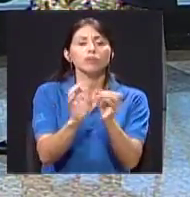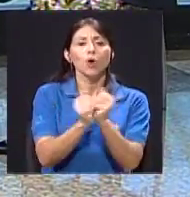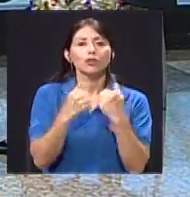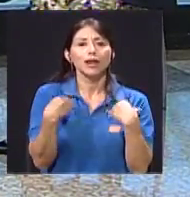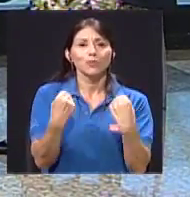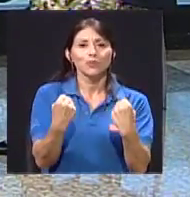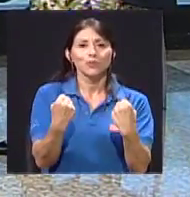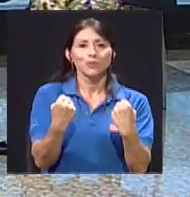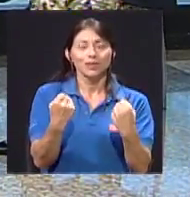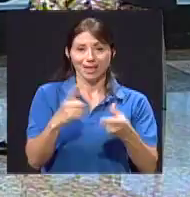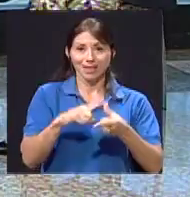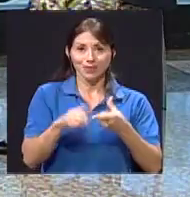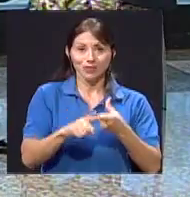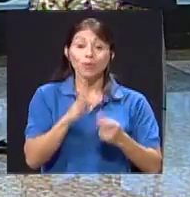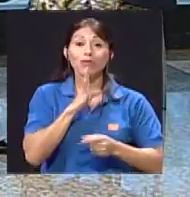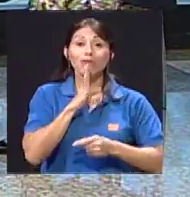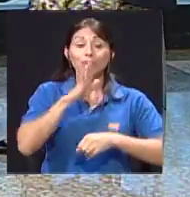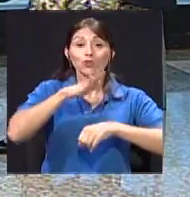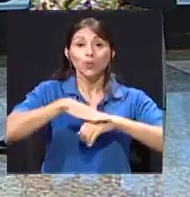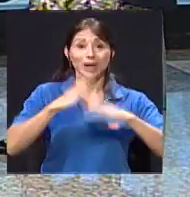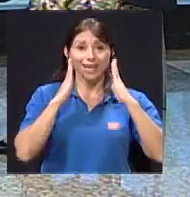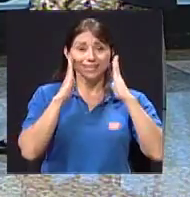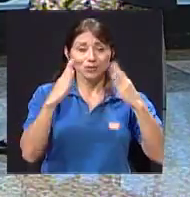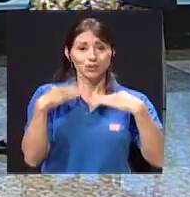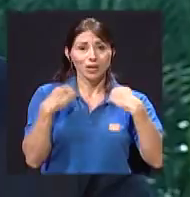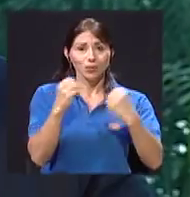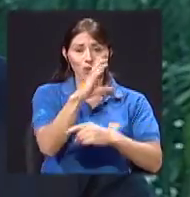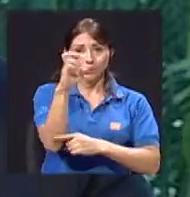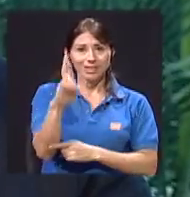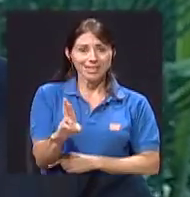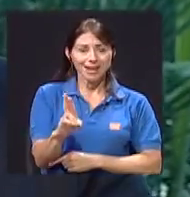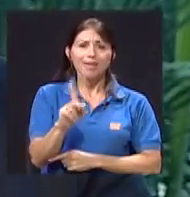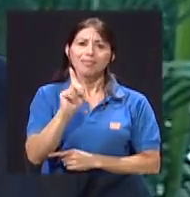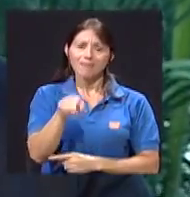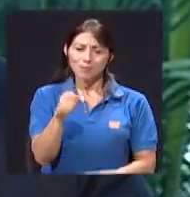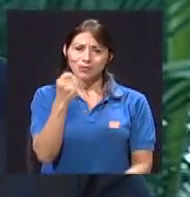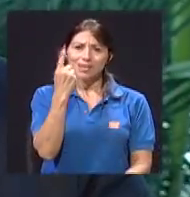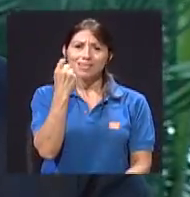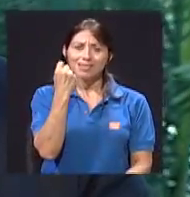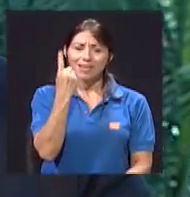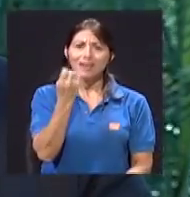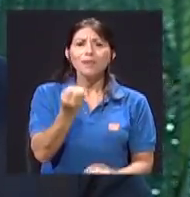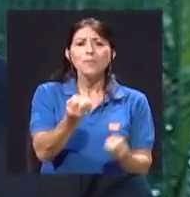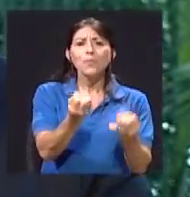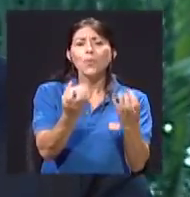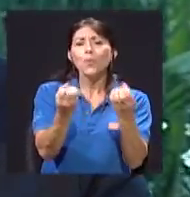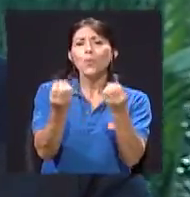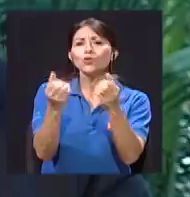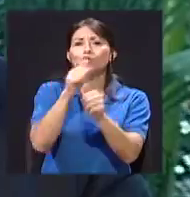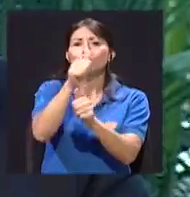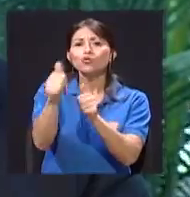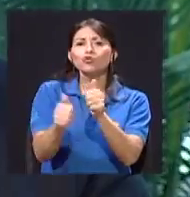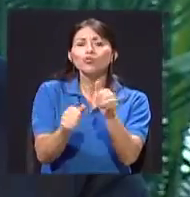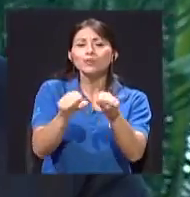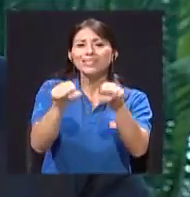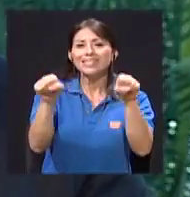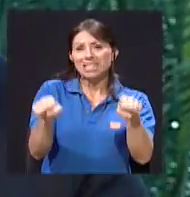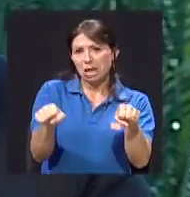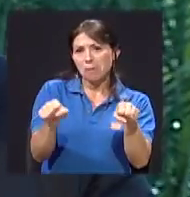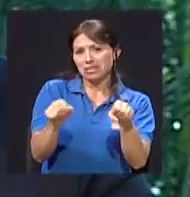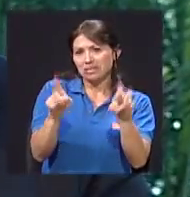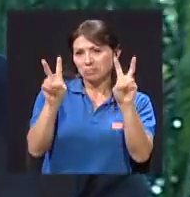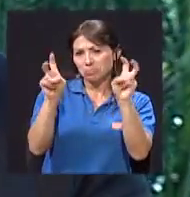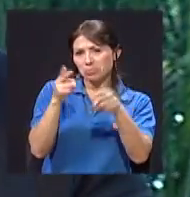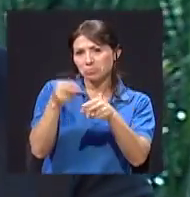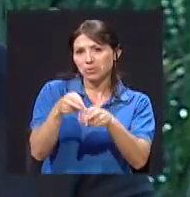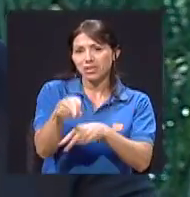con la atención en salud. Entonces, cuando hablamos de la atención en salud en Costa Rica, tenemos que entender que hay múltiples subsistemas,